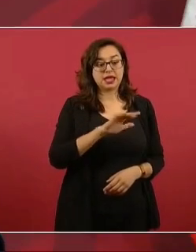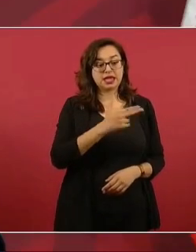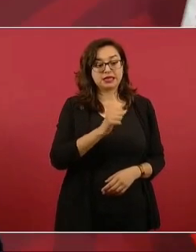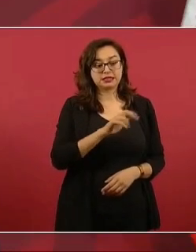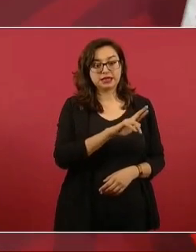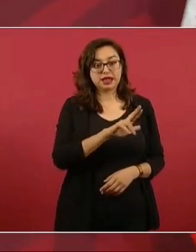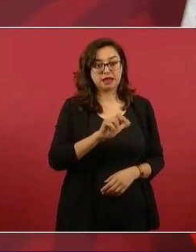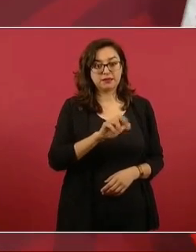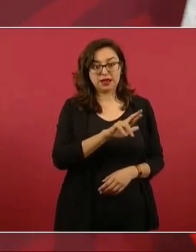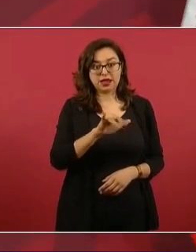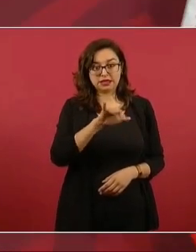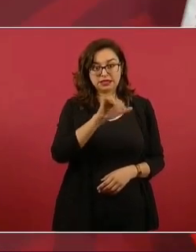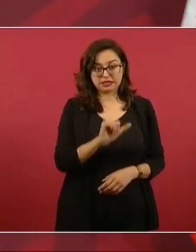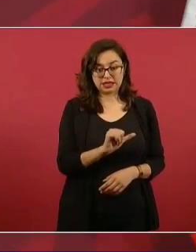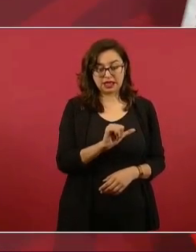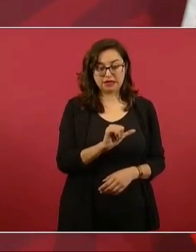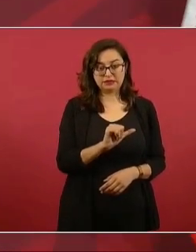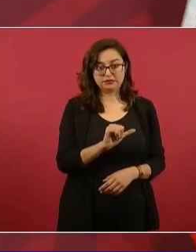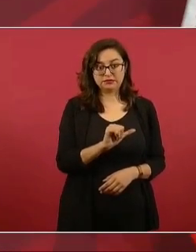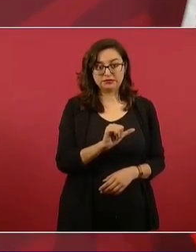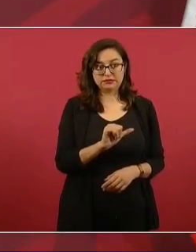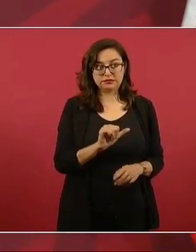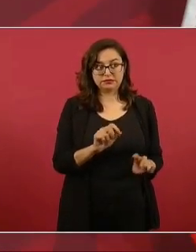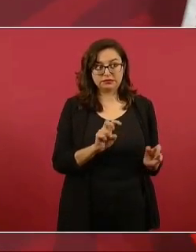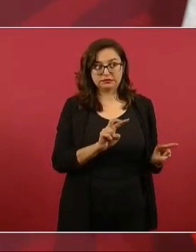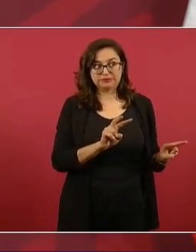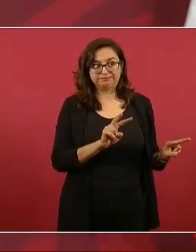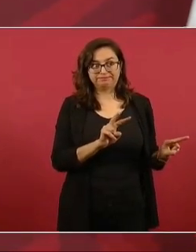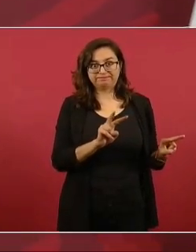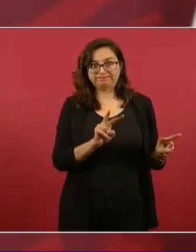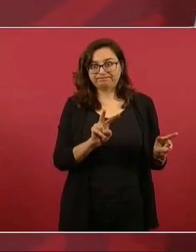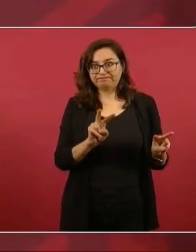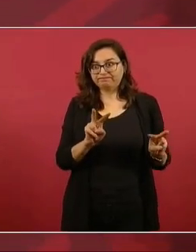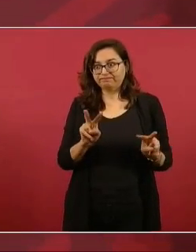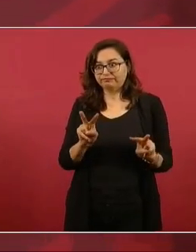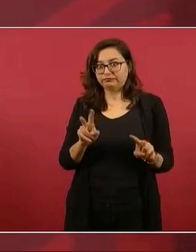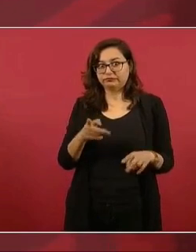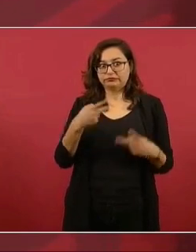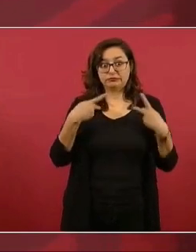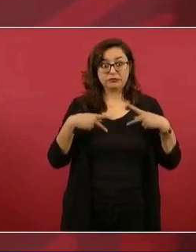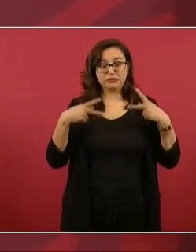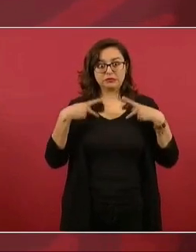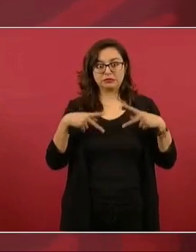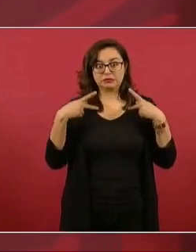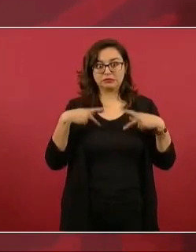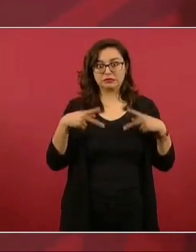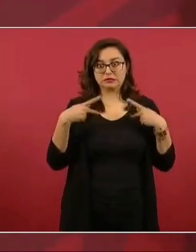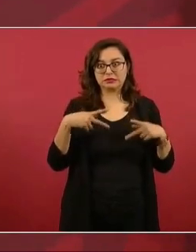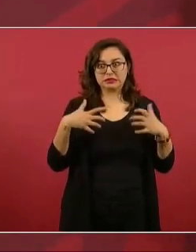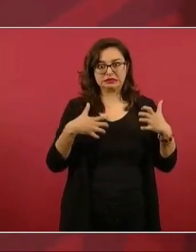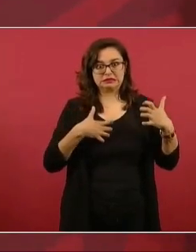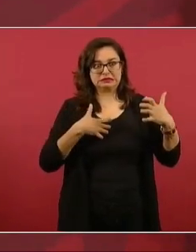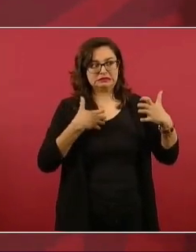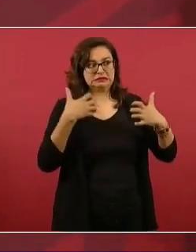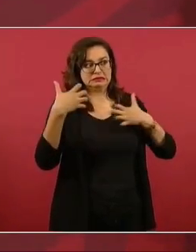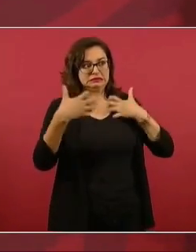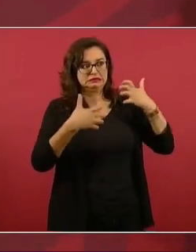como había mucho enojo, sobre todo en el sector empresarial en Monterrey,